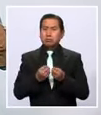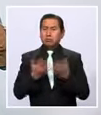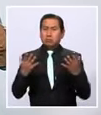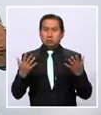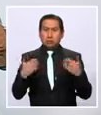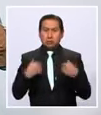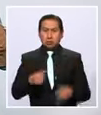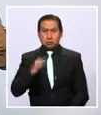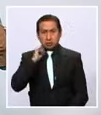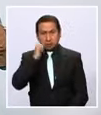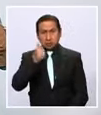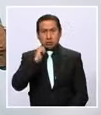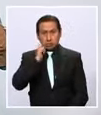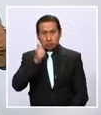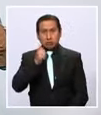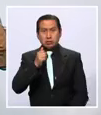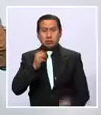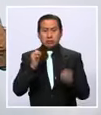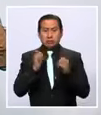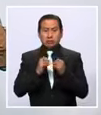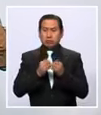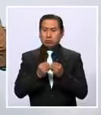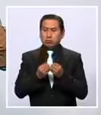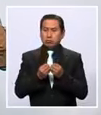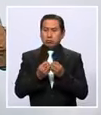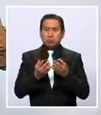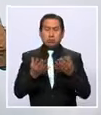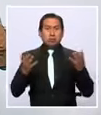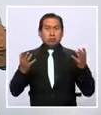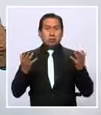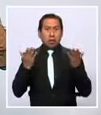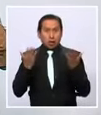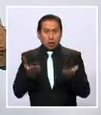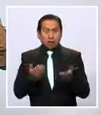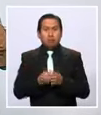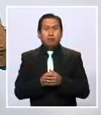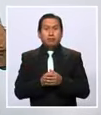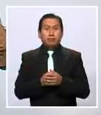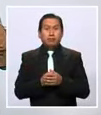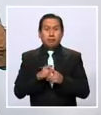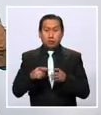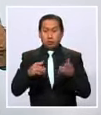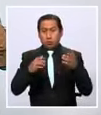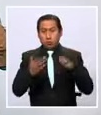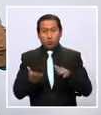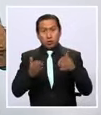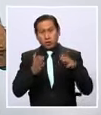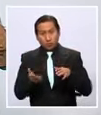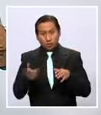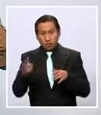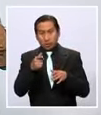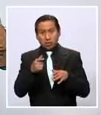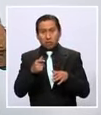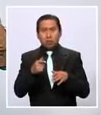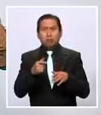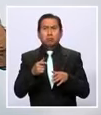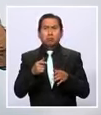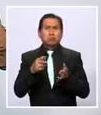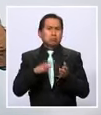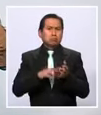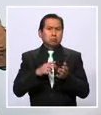cada día registramos más casos aunque el ritmo de fallecimientos no está